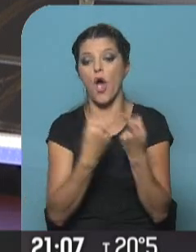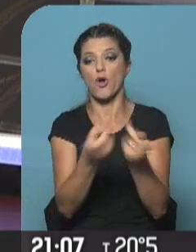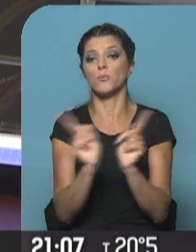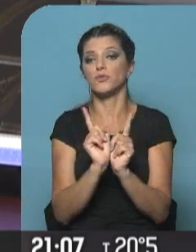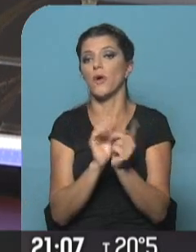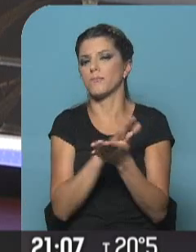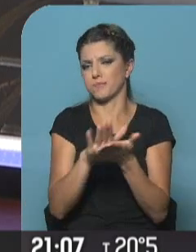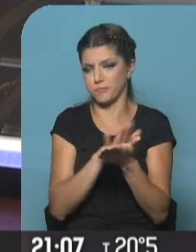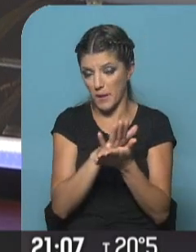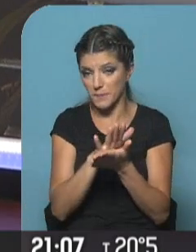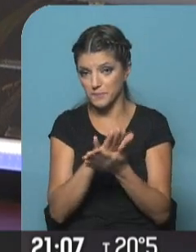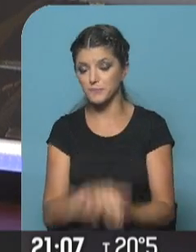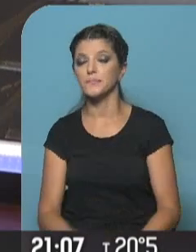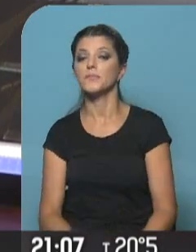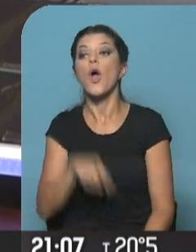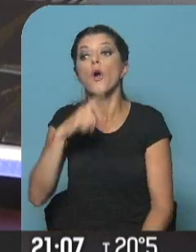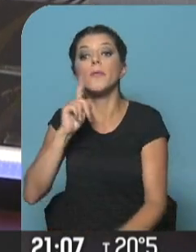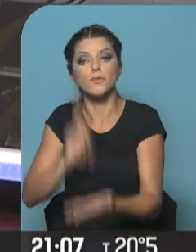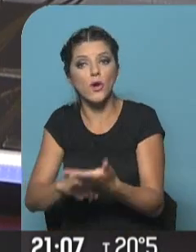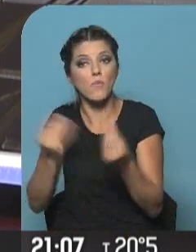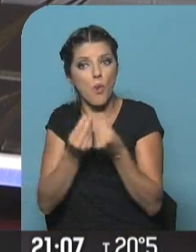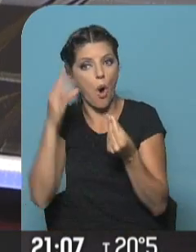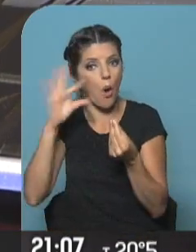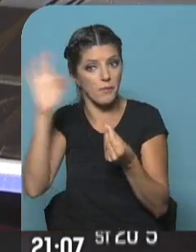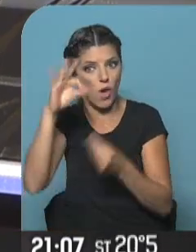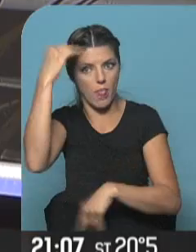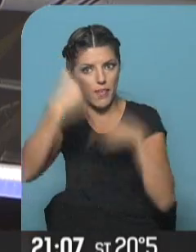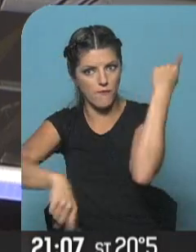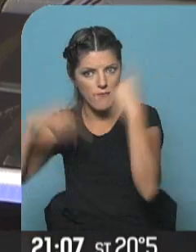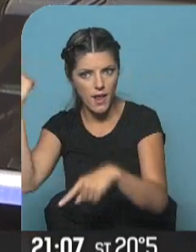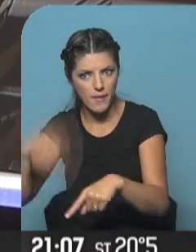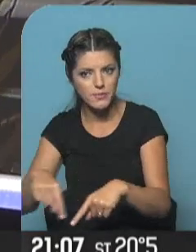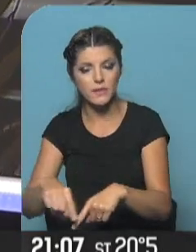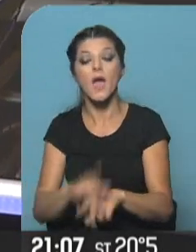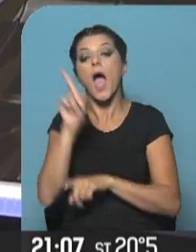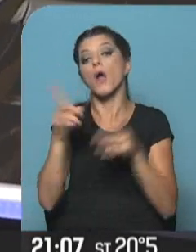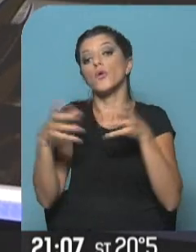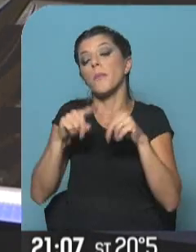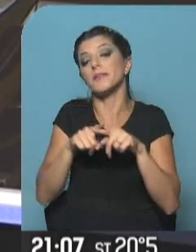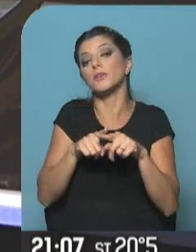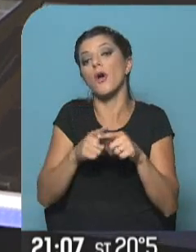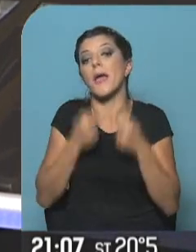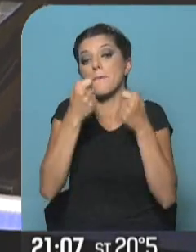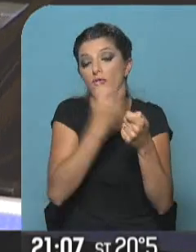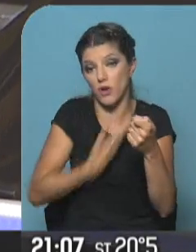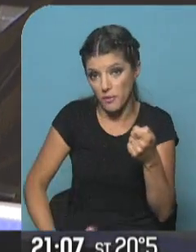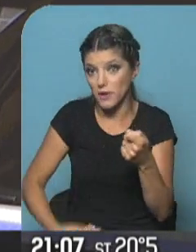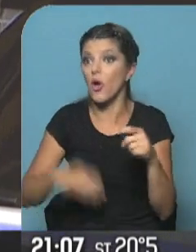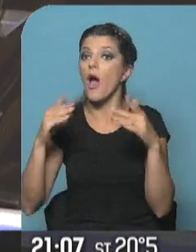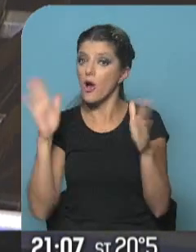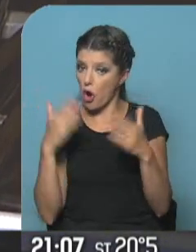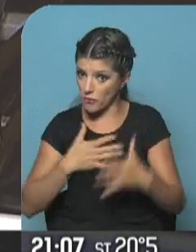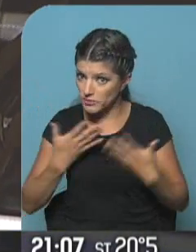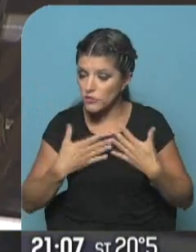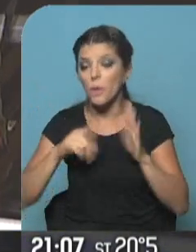de detenerlo, dejarlo preso, que ha generado enormes repercusiones. En general, celebrada en el oficialismo, criticada en el kirchnerismo, pero vamos